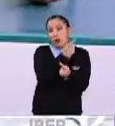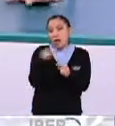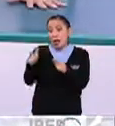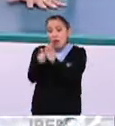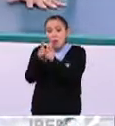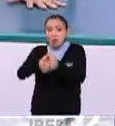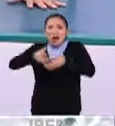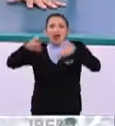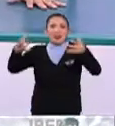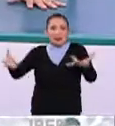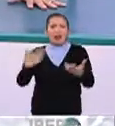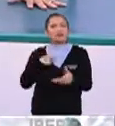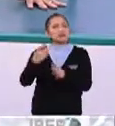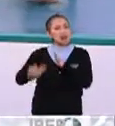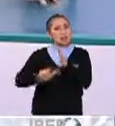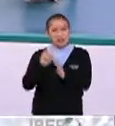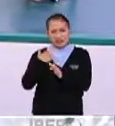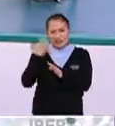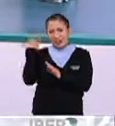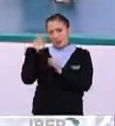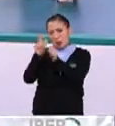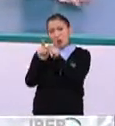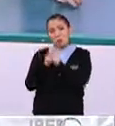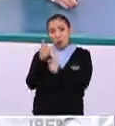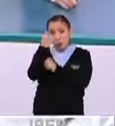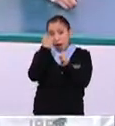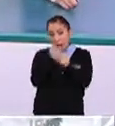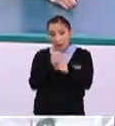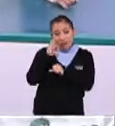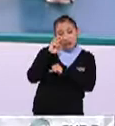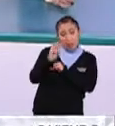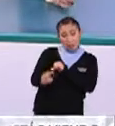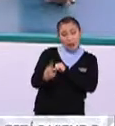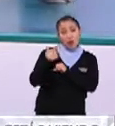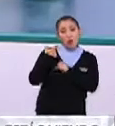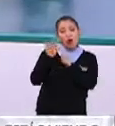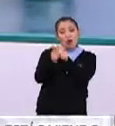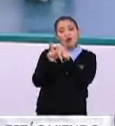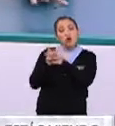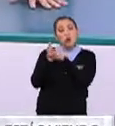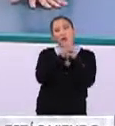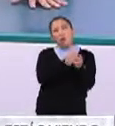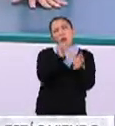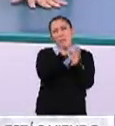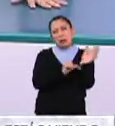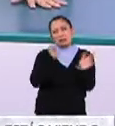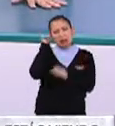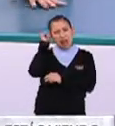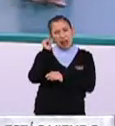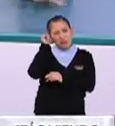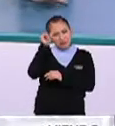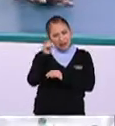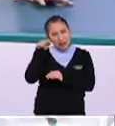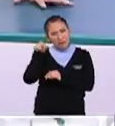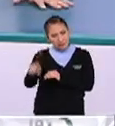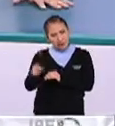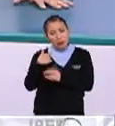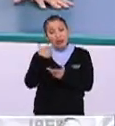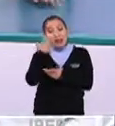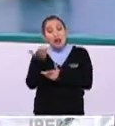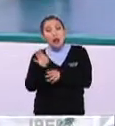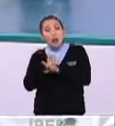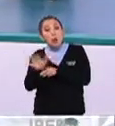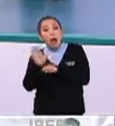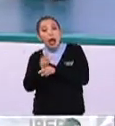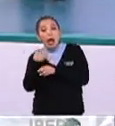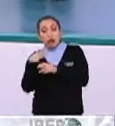caravana. Caravanas ha habido muchas, recordemos que es más, anualmente se hace una caravana por ahí del mes de abril que justo lo que busca